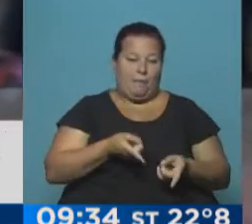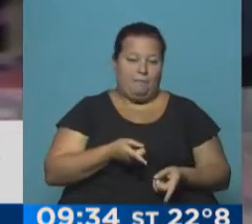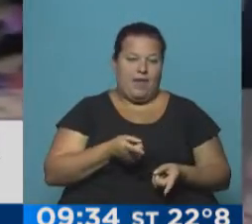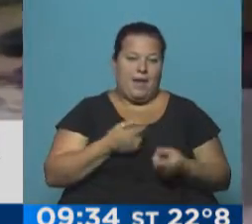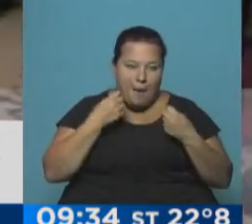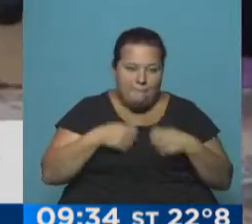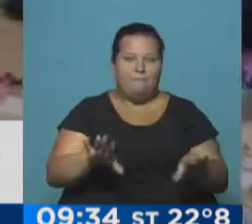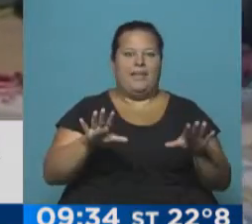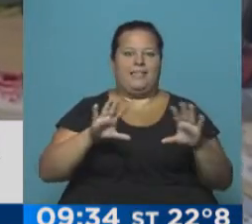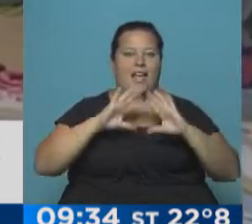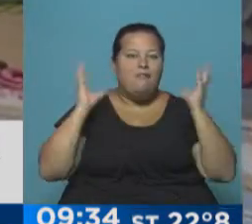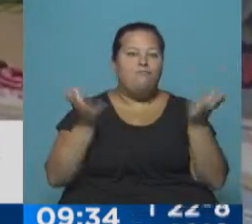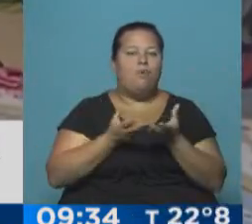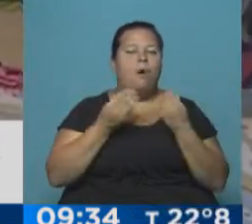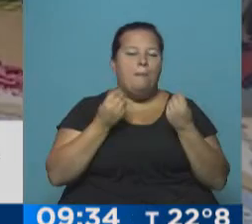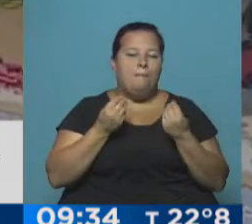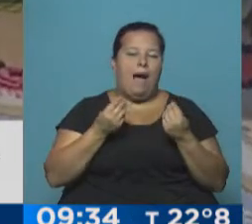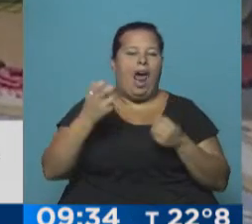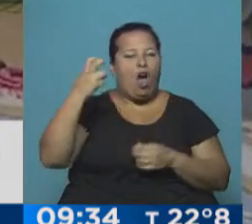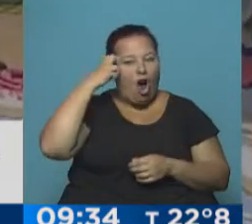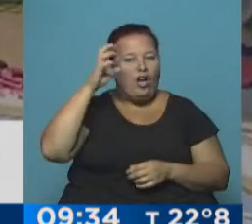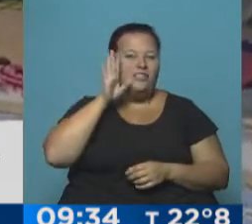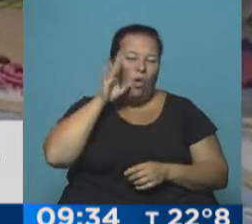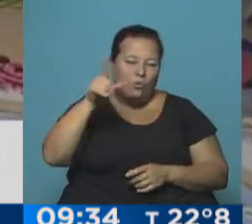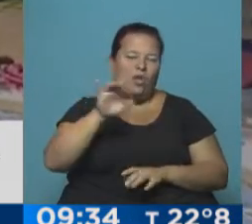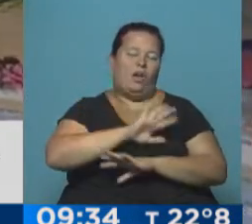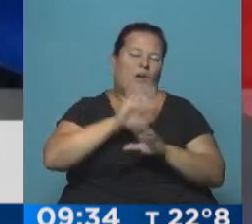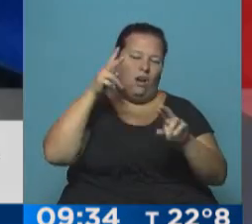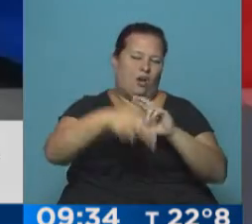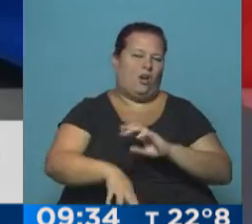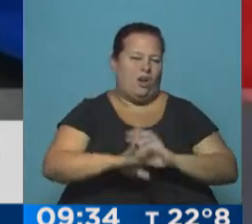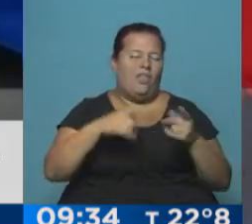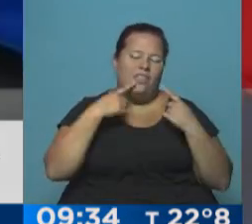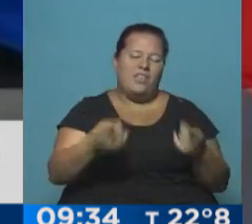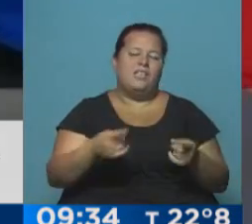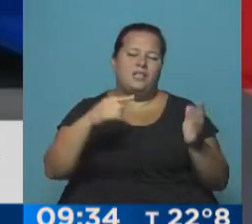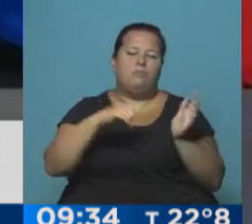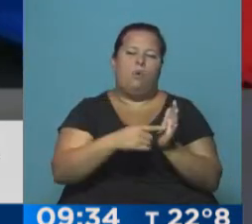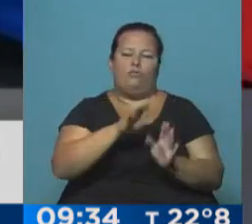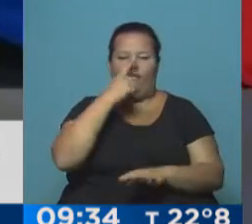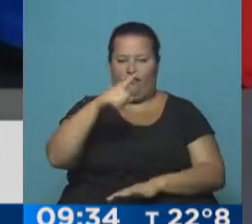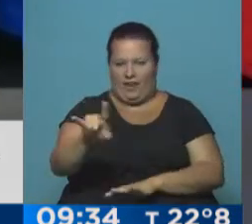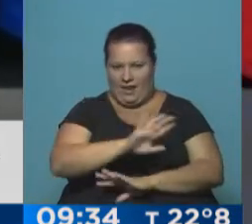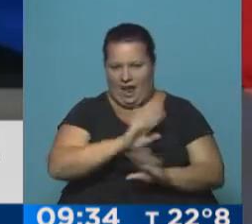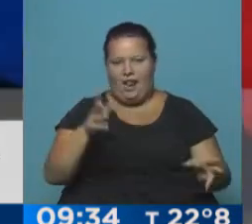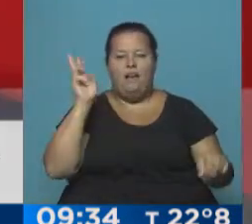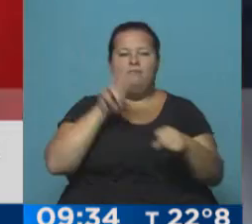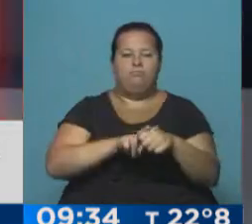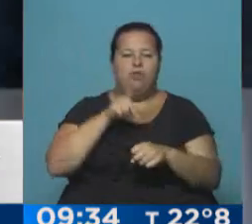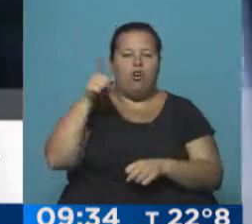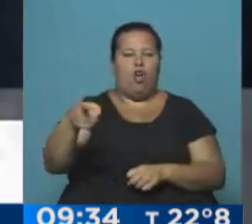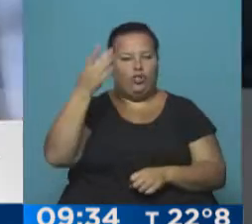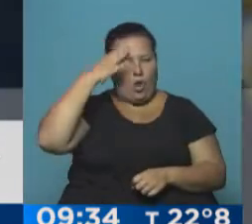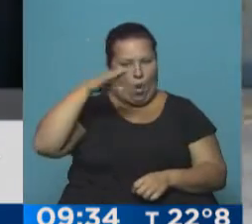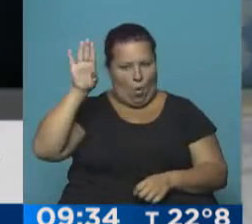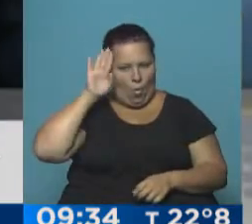impulso internacional a que el congreso de estados unidos finalmente diga punto final al bloqueo contra